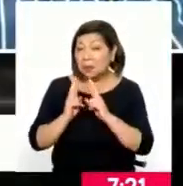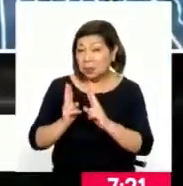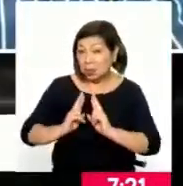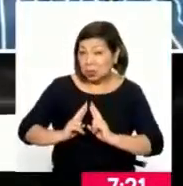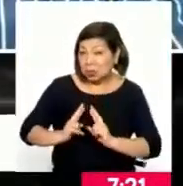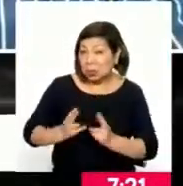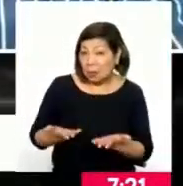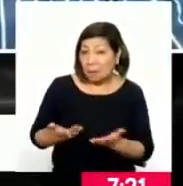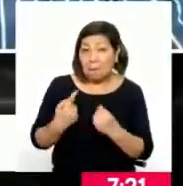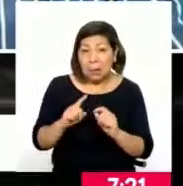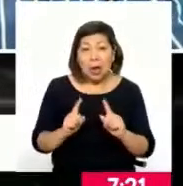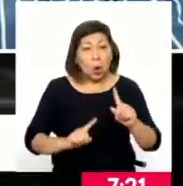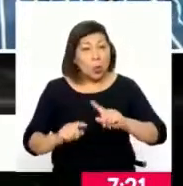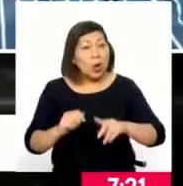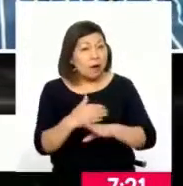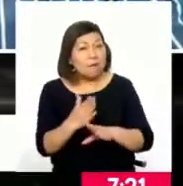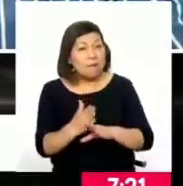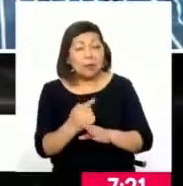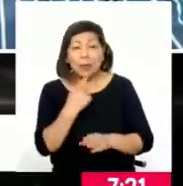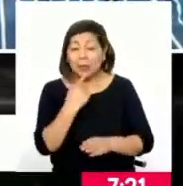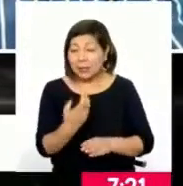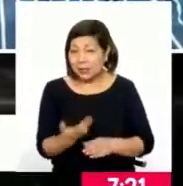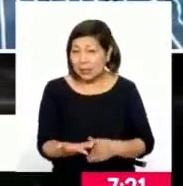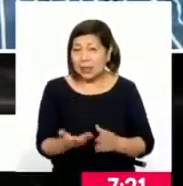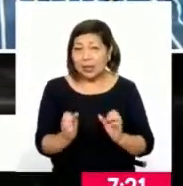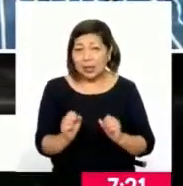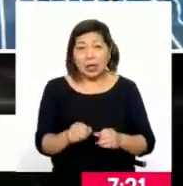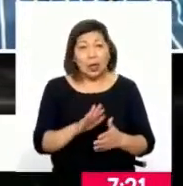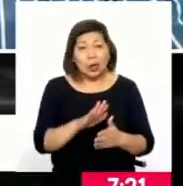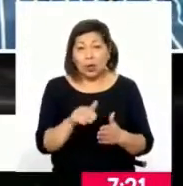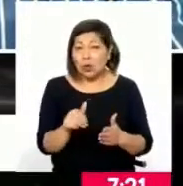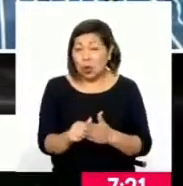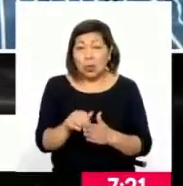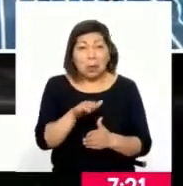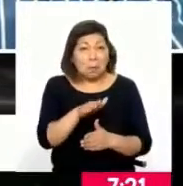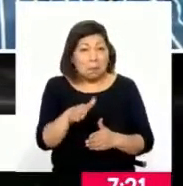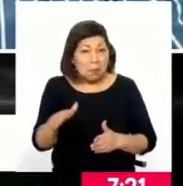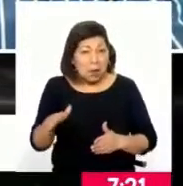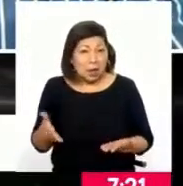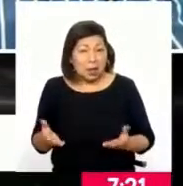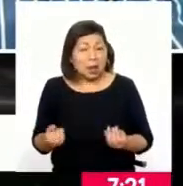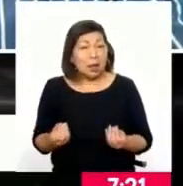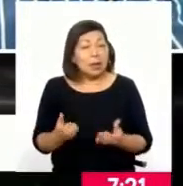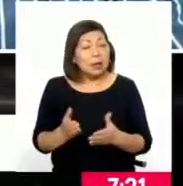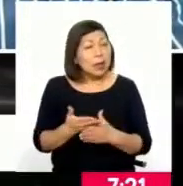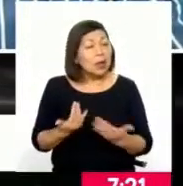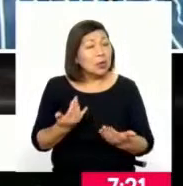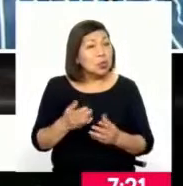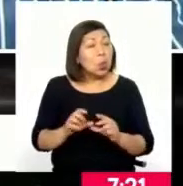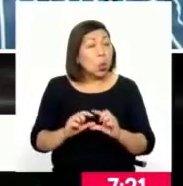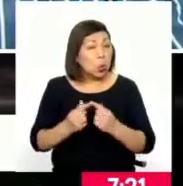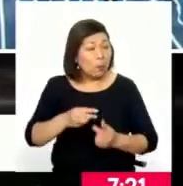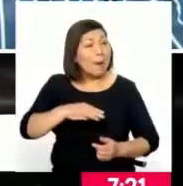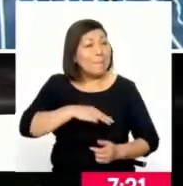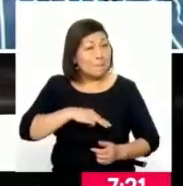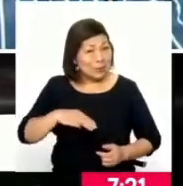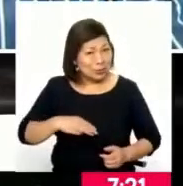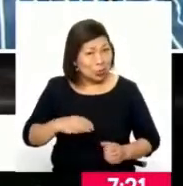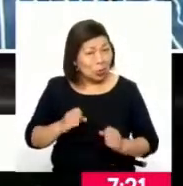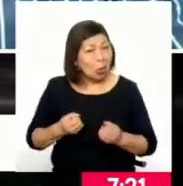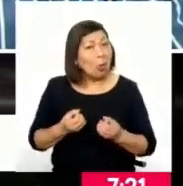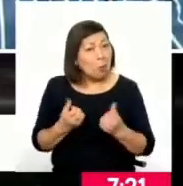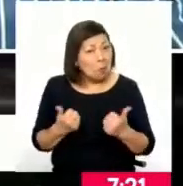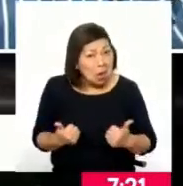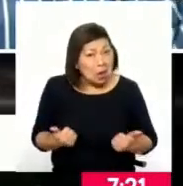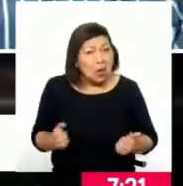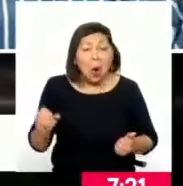podamos ver para de alguna manera señalar y precisar que en efecto estos viajes que está realizando pues parte de su gabinete está rindiendo